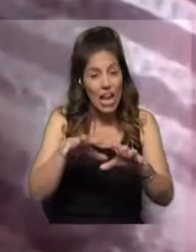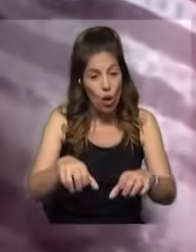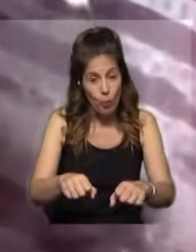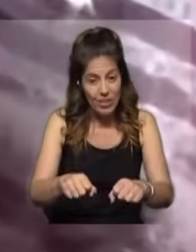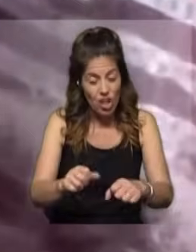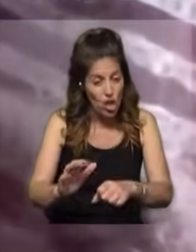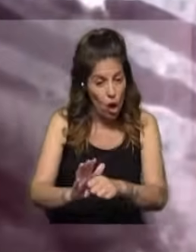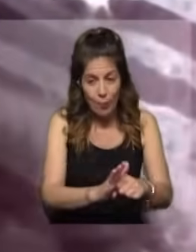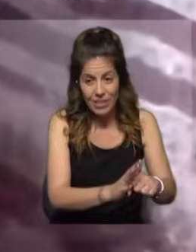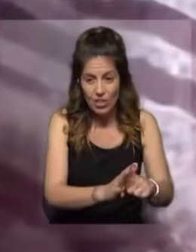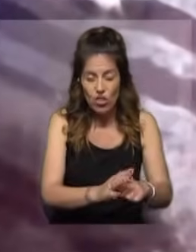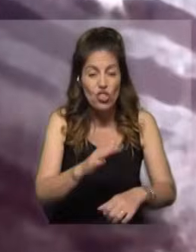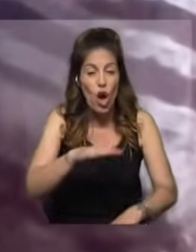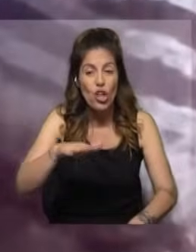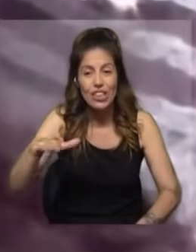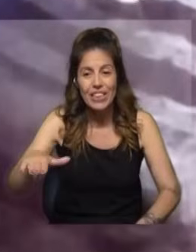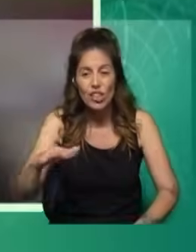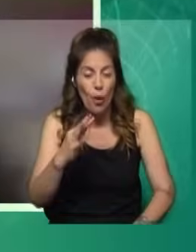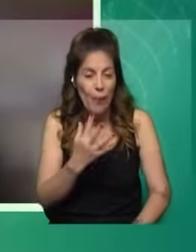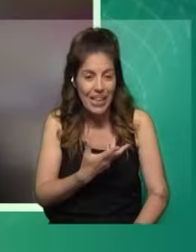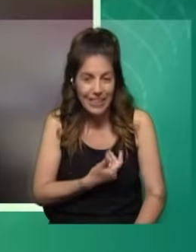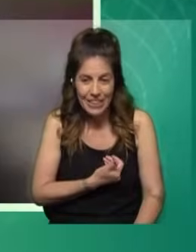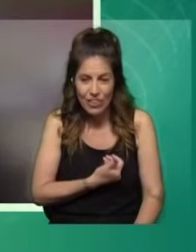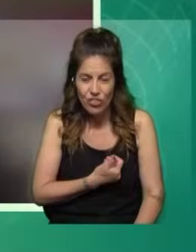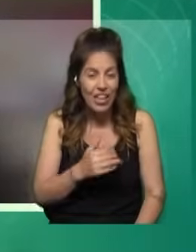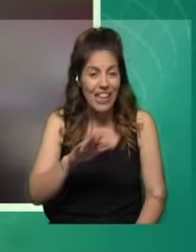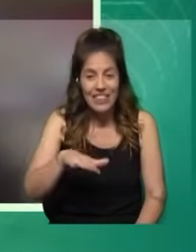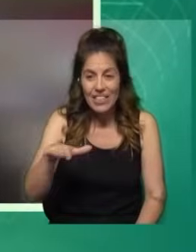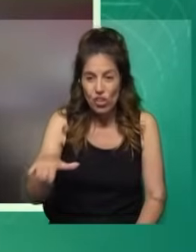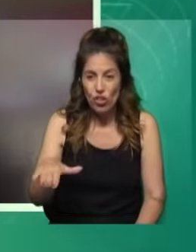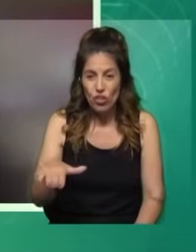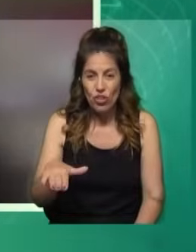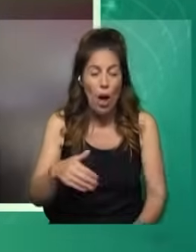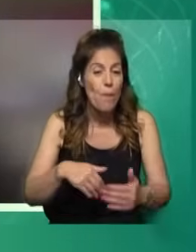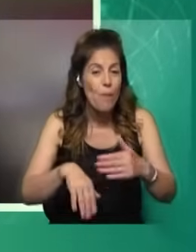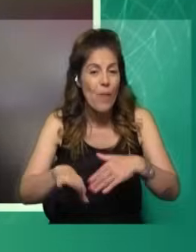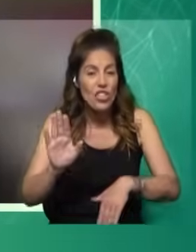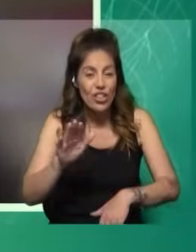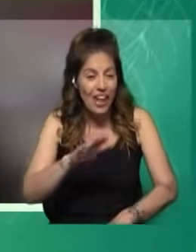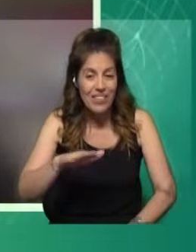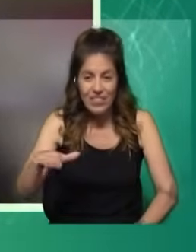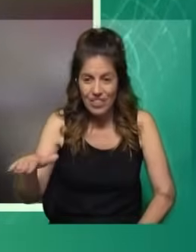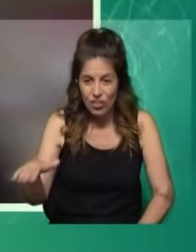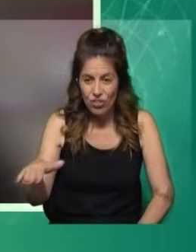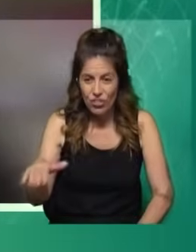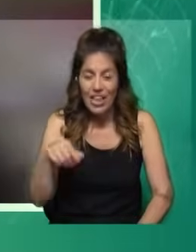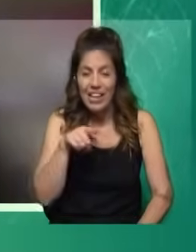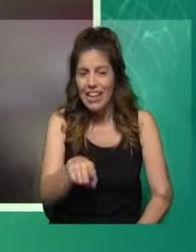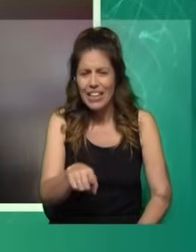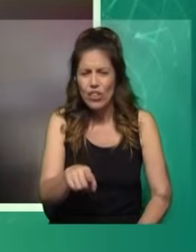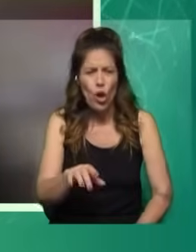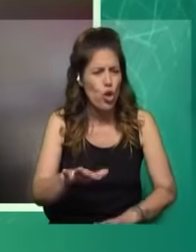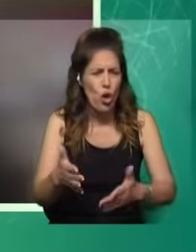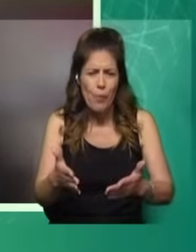opresión son niños palestinos niños la mayoría son niños esto no pasa